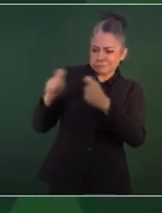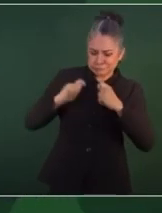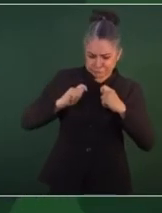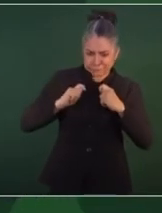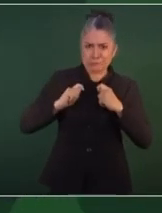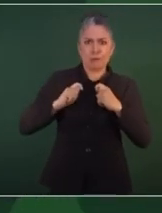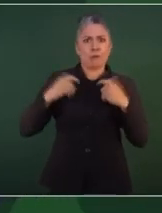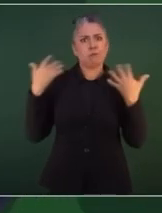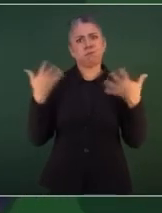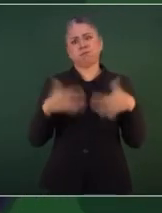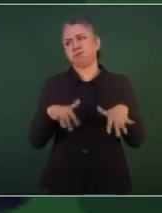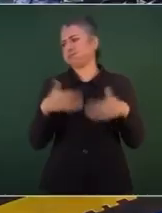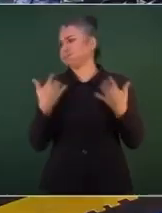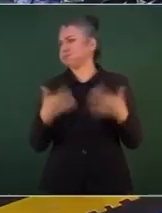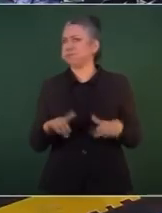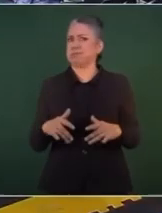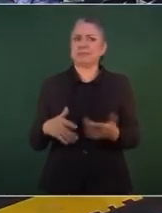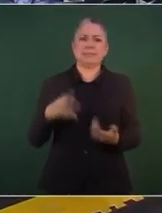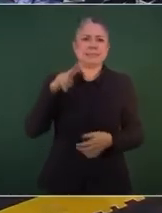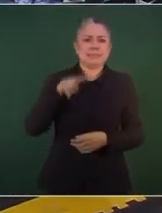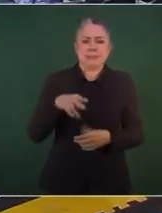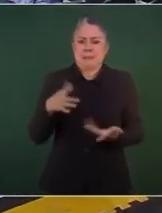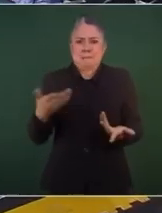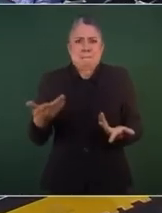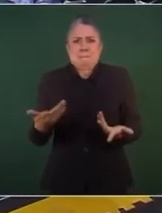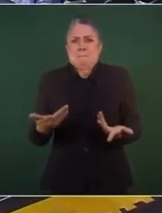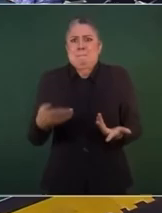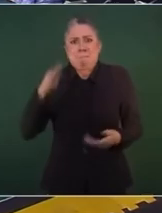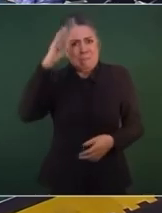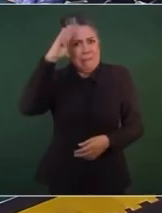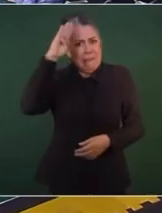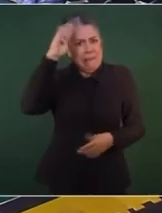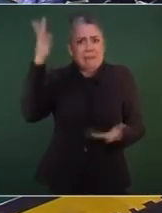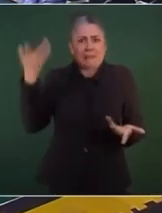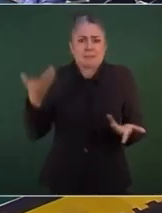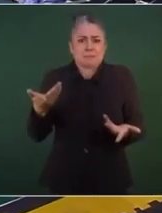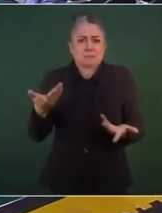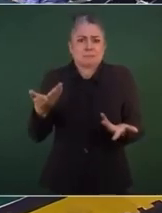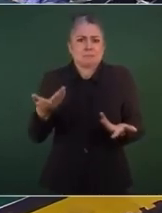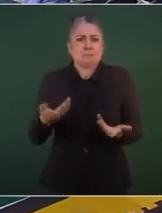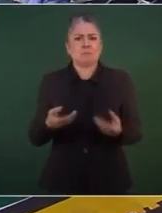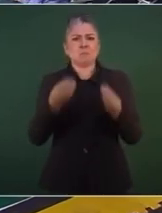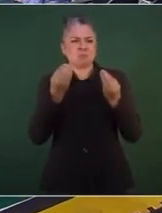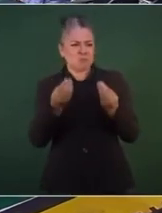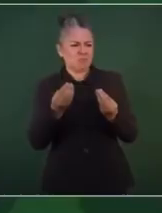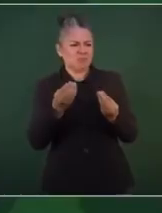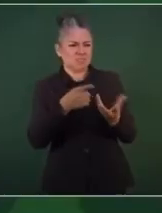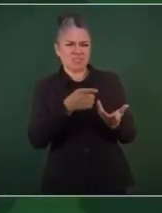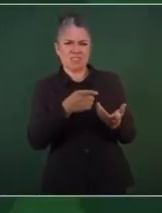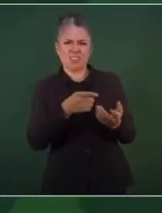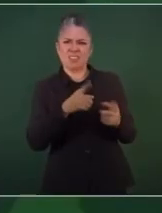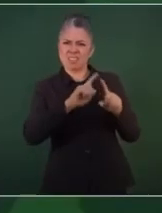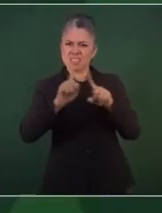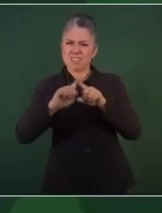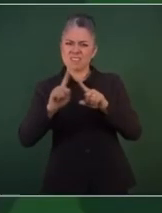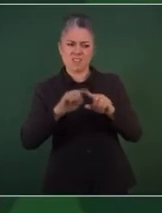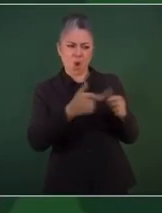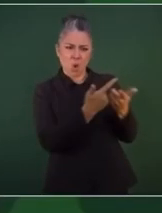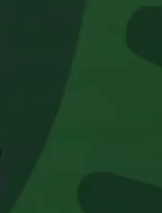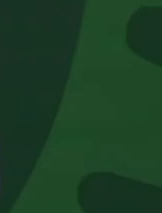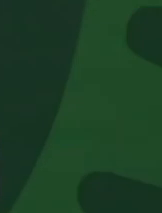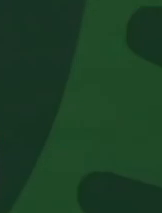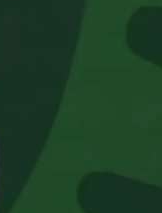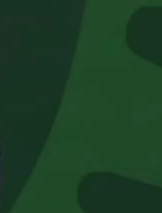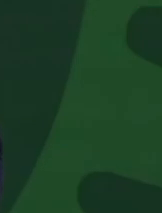tremendo en cuanto a descomposición predominio de bandas por todo